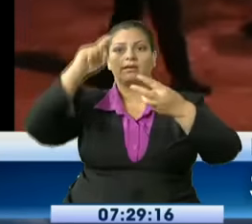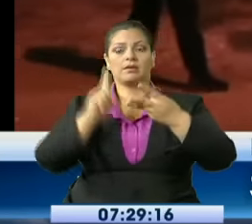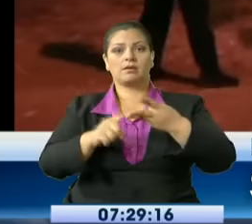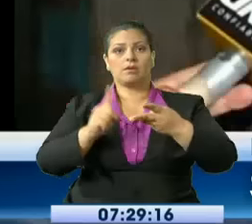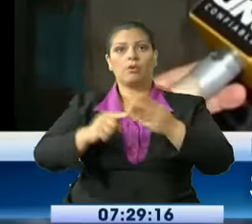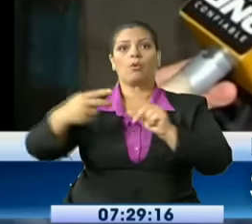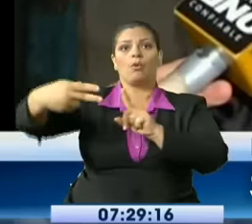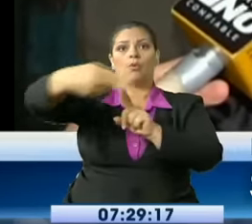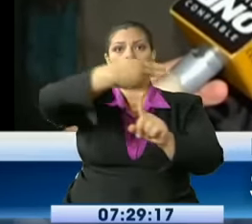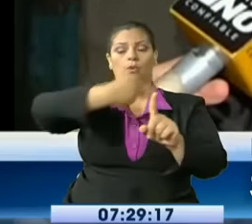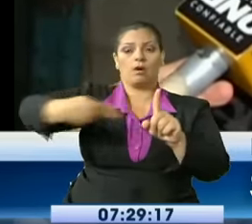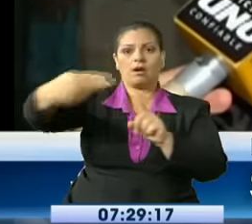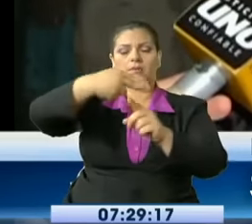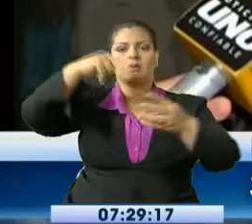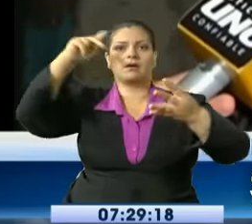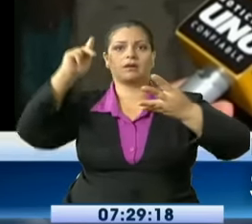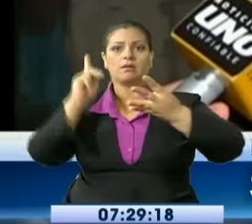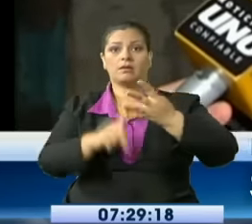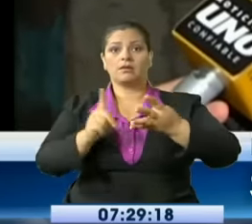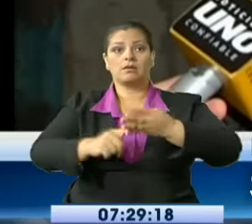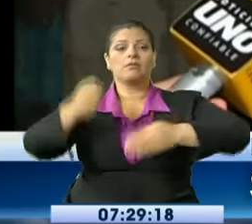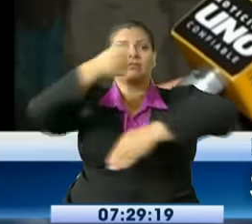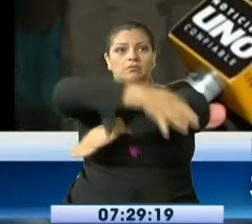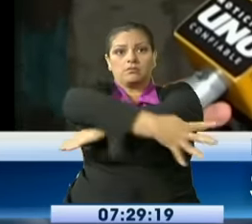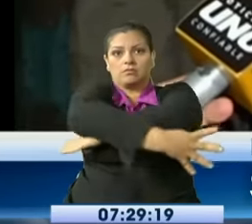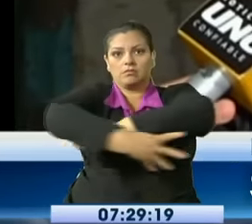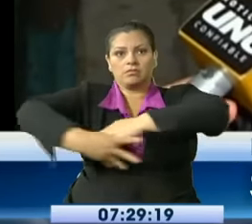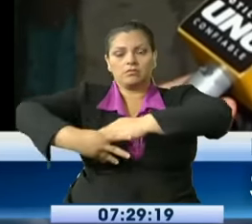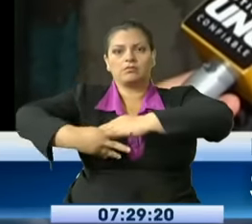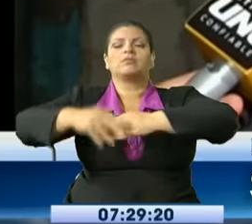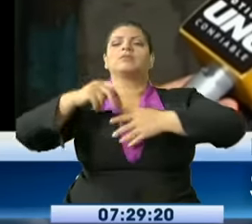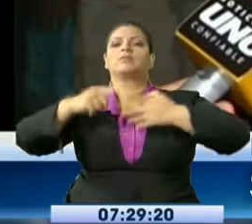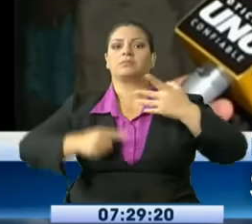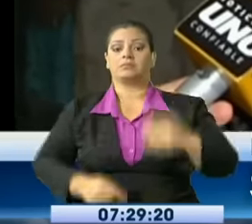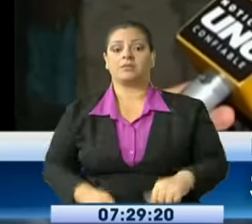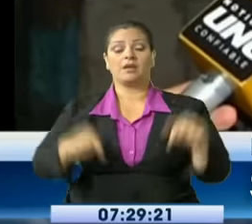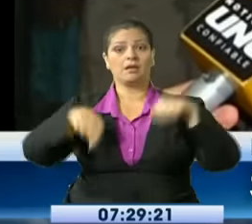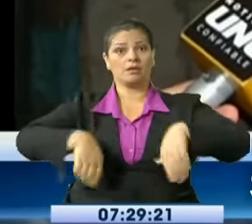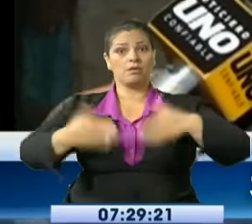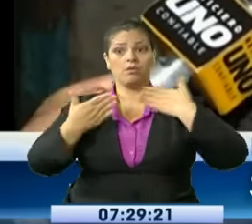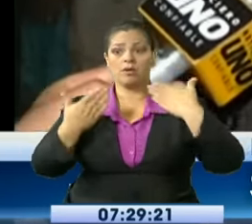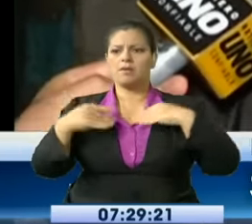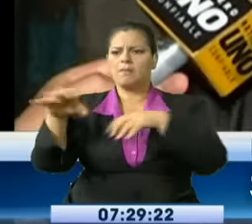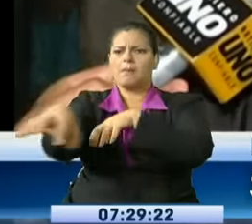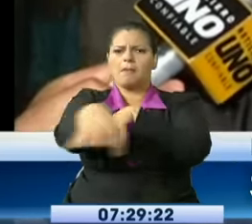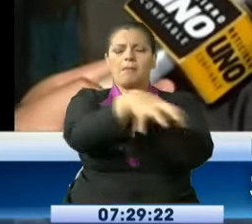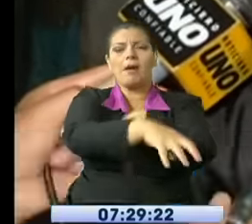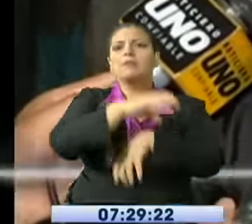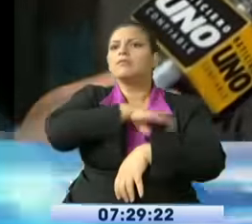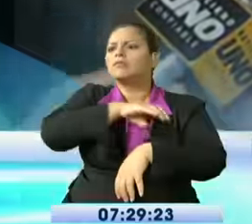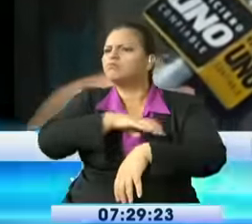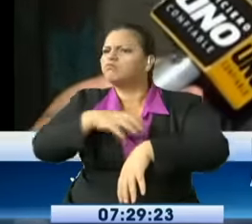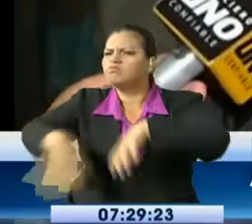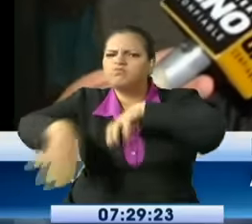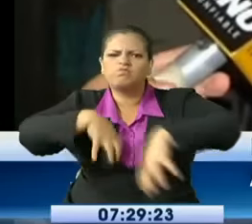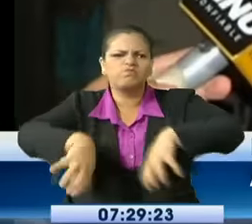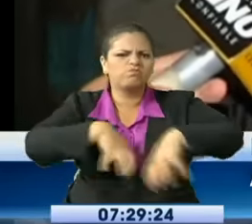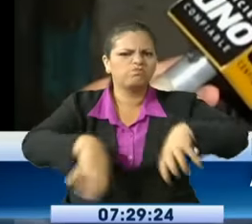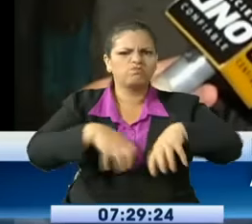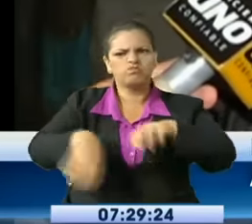de la urbe. Se está desarrollando simultáneamente en varios lugares de aquí de la ciudad y del país. Y en este momento los equipos